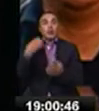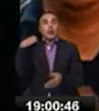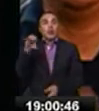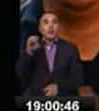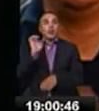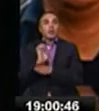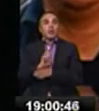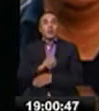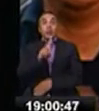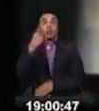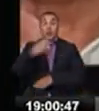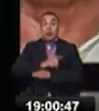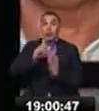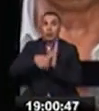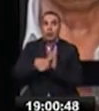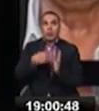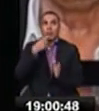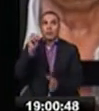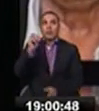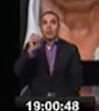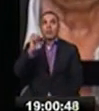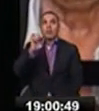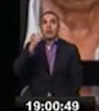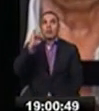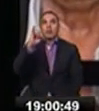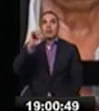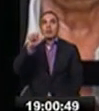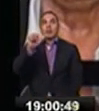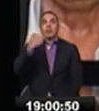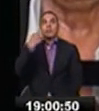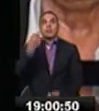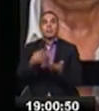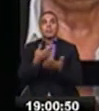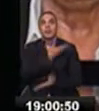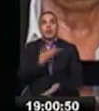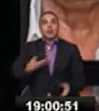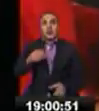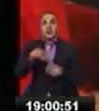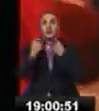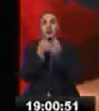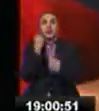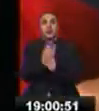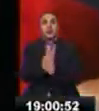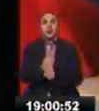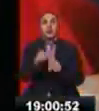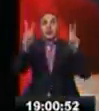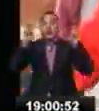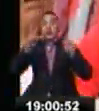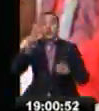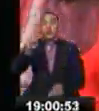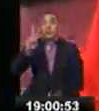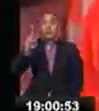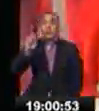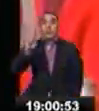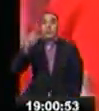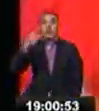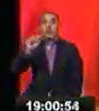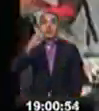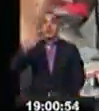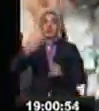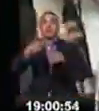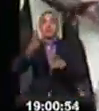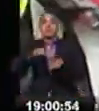Ecuador. Y un día después, Mesías Tatamués, presidente del Frente Unitario de Trabajadores. En el caso de Vargas e Isa es el segundo